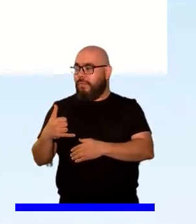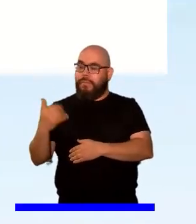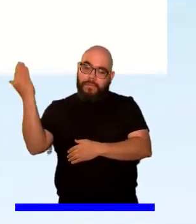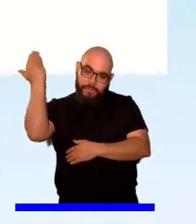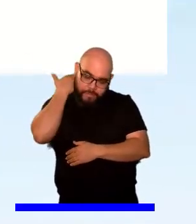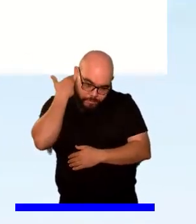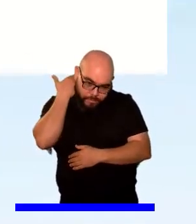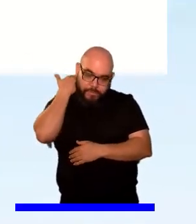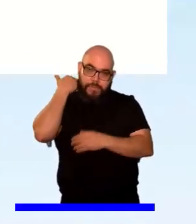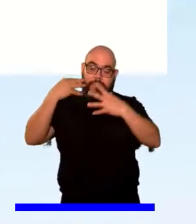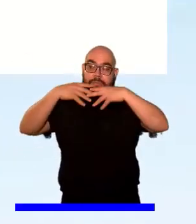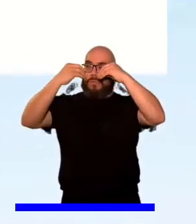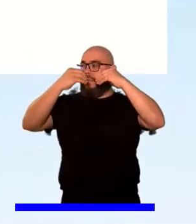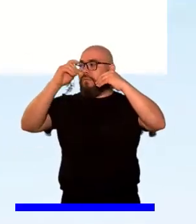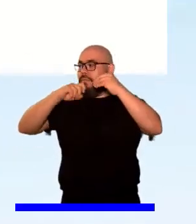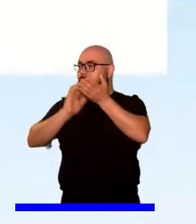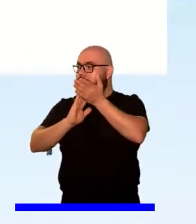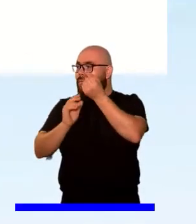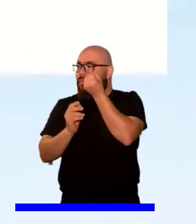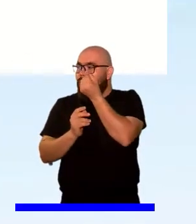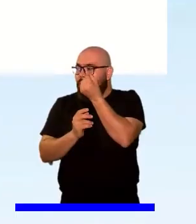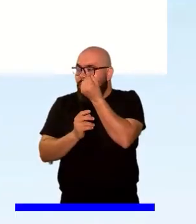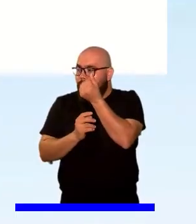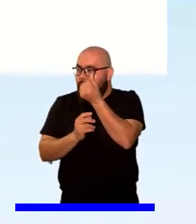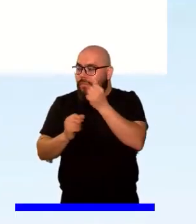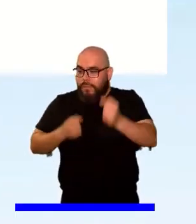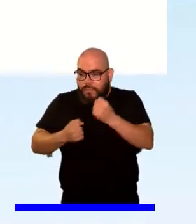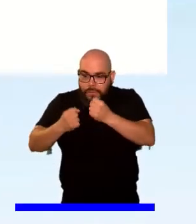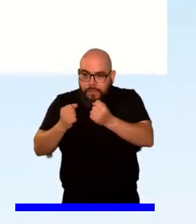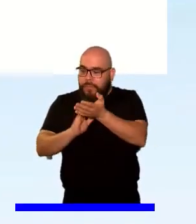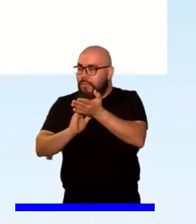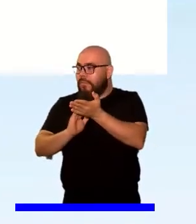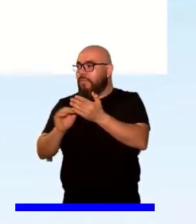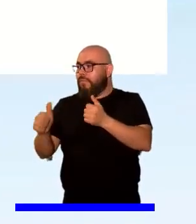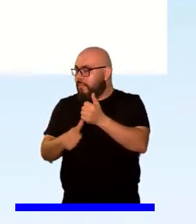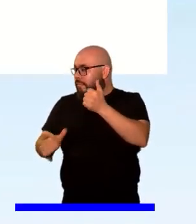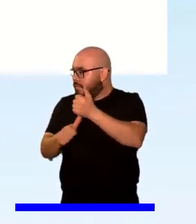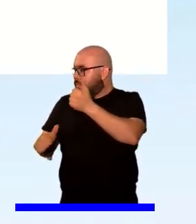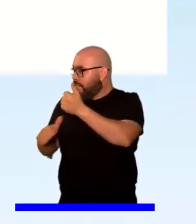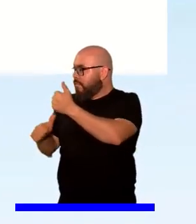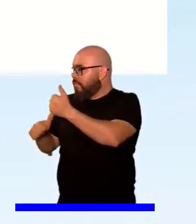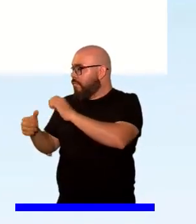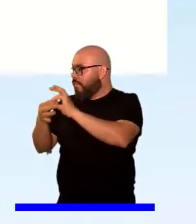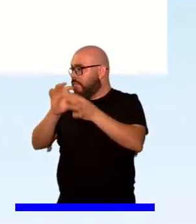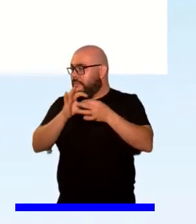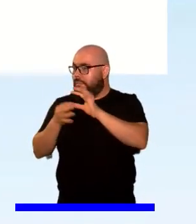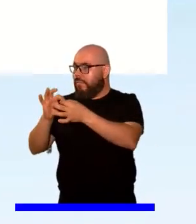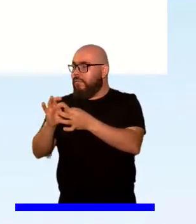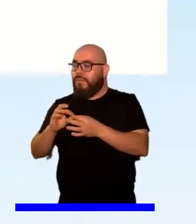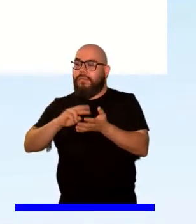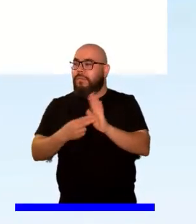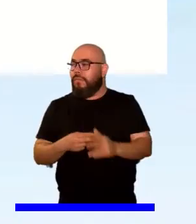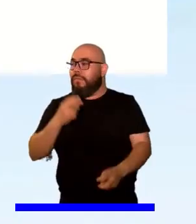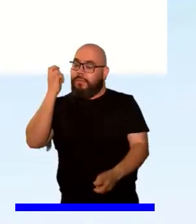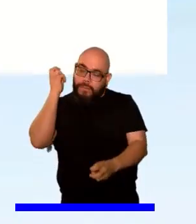servicio de luz y necesito que me den un poquito de extensión. Entonces hay más agentes y puedo articularlos. Pero articularlos se vuelve un